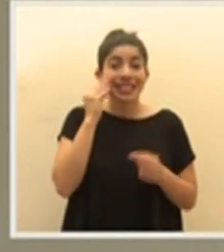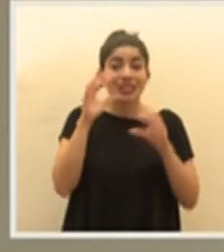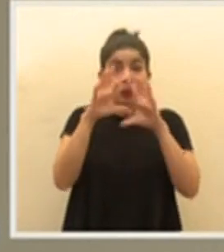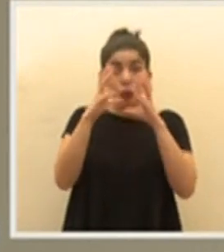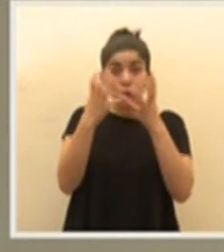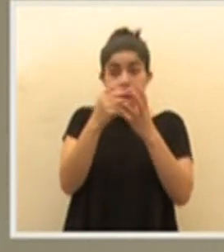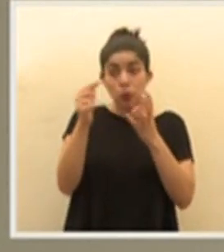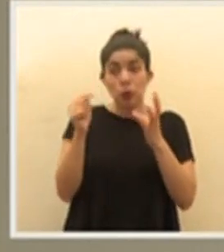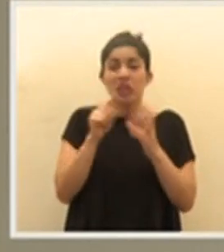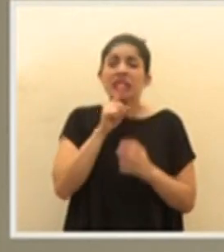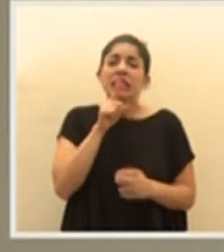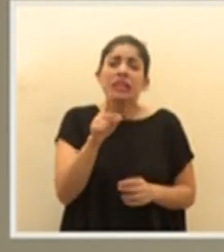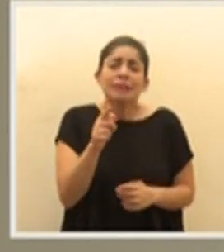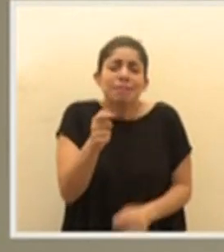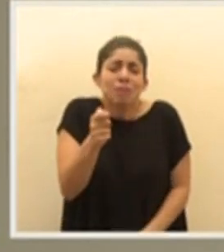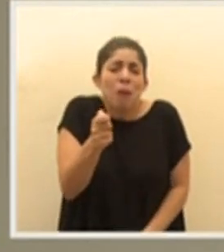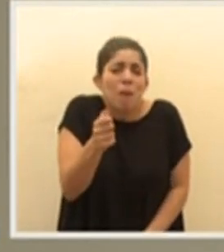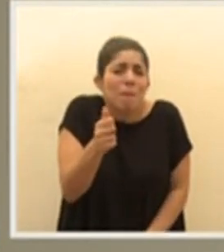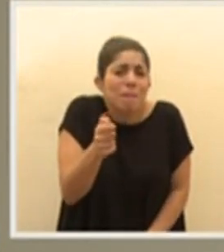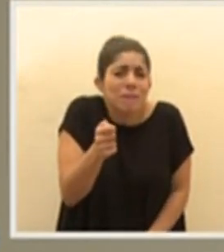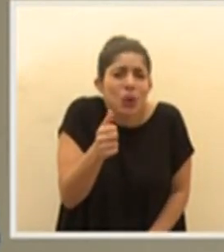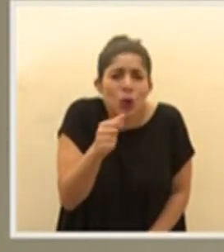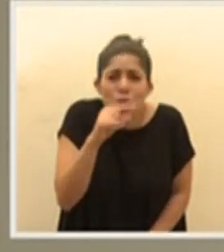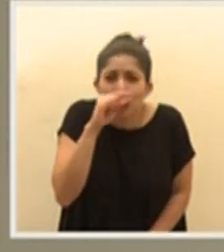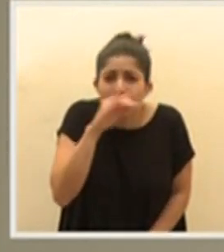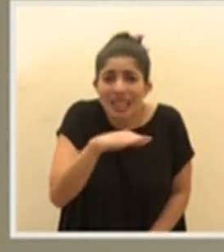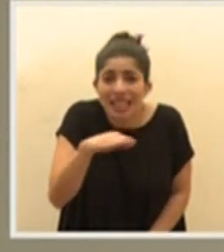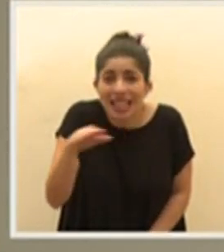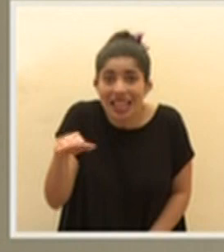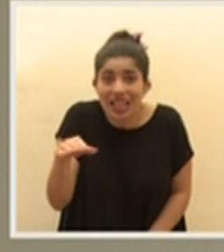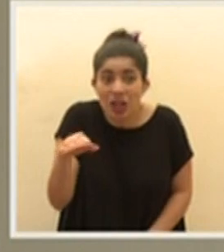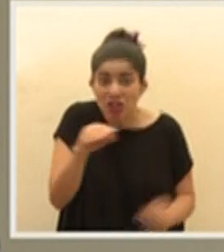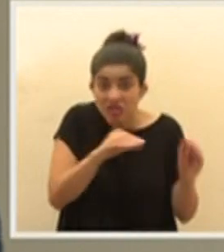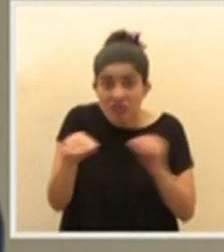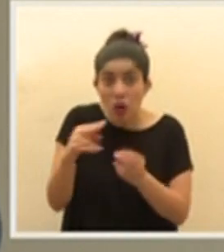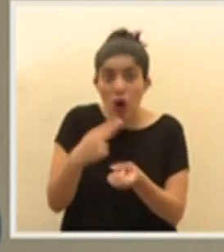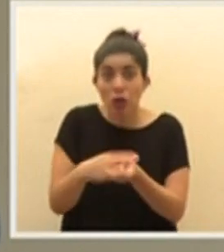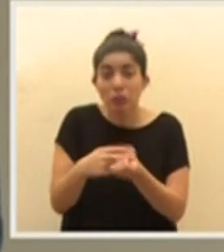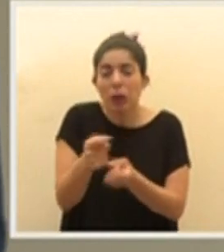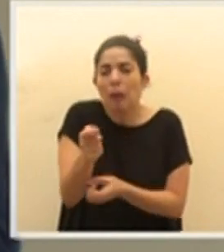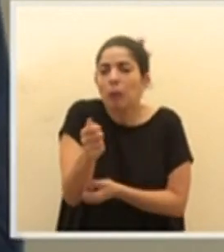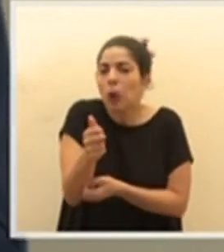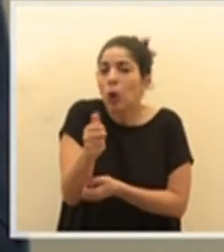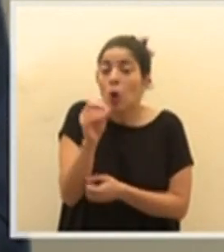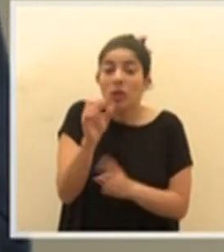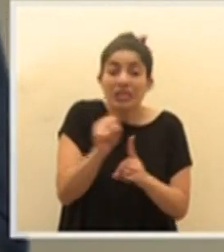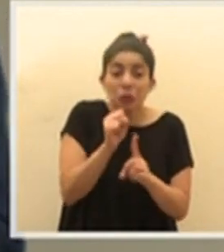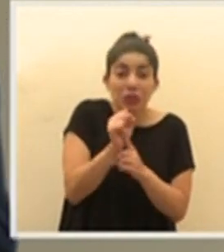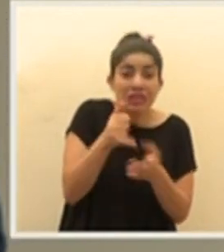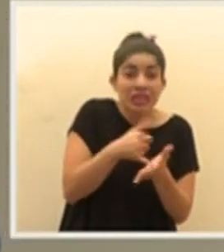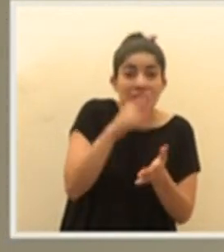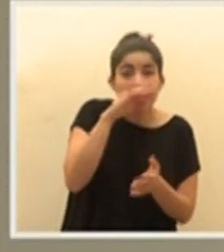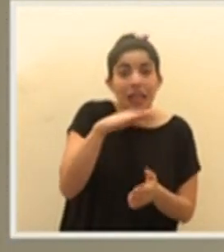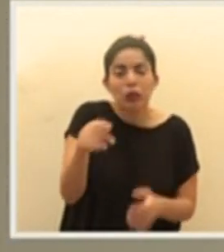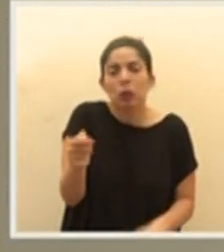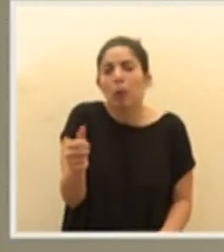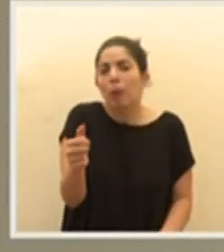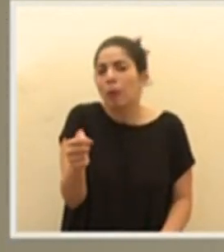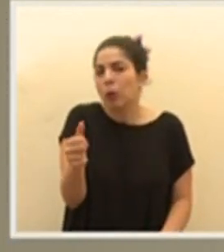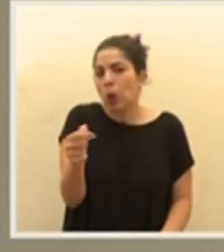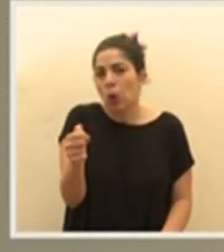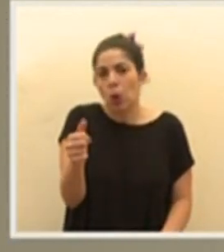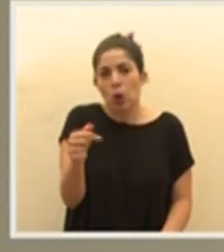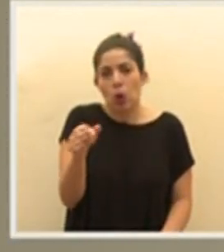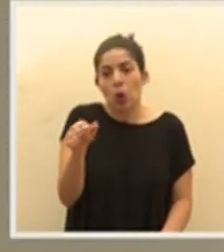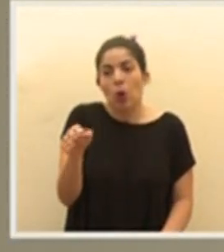mundial realmente son muy pocos los niños que terminan hospitalizados y en una situación crítica y que serían,